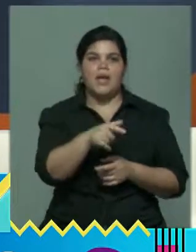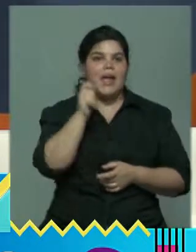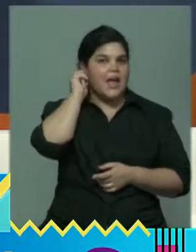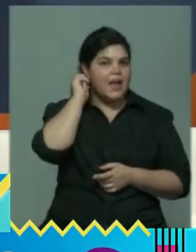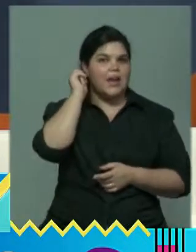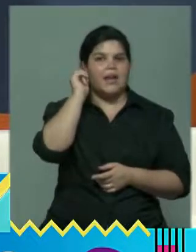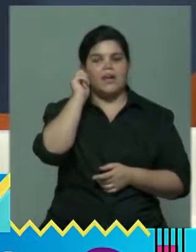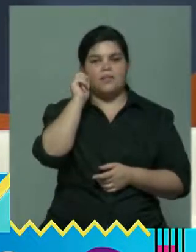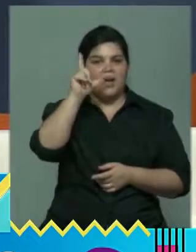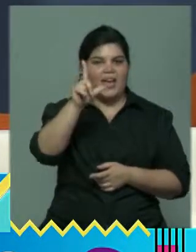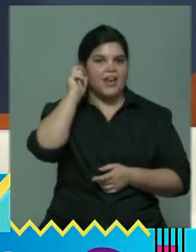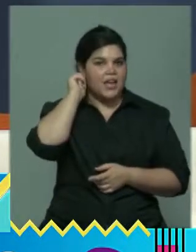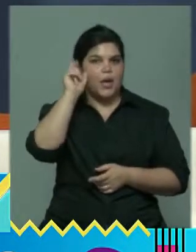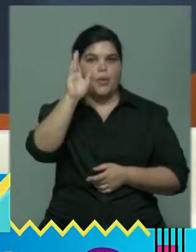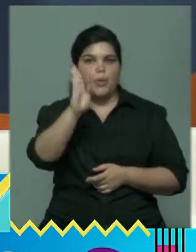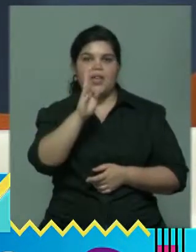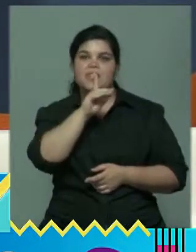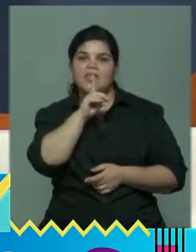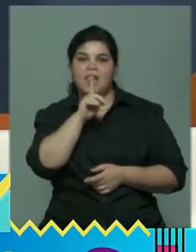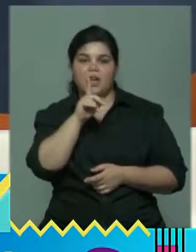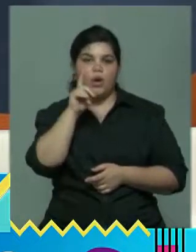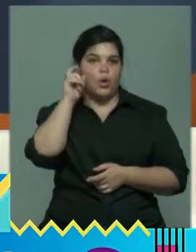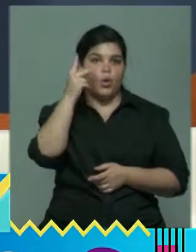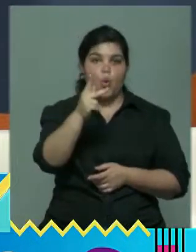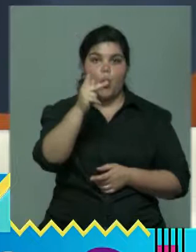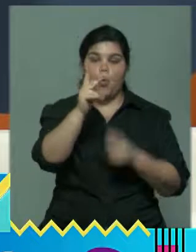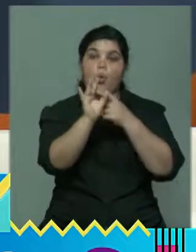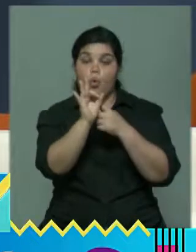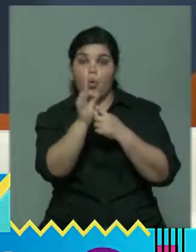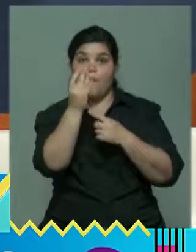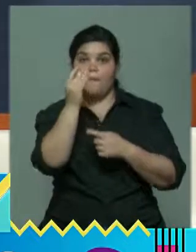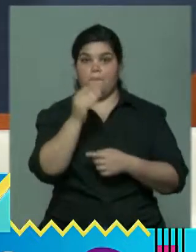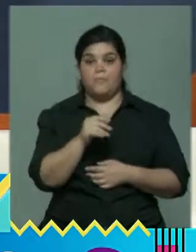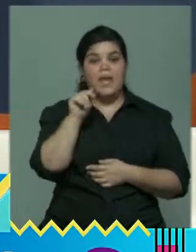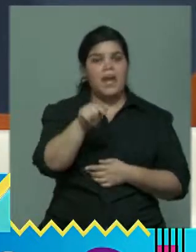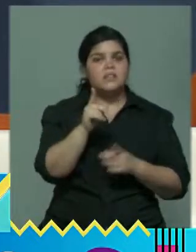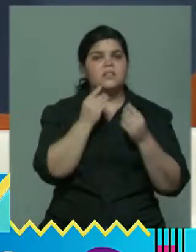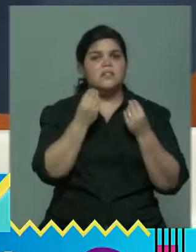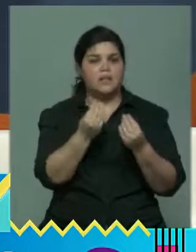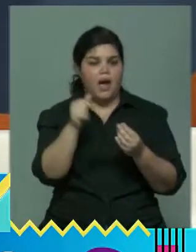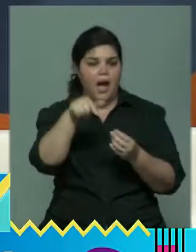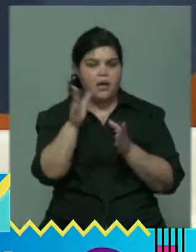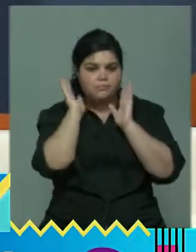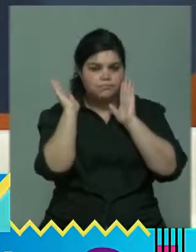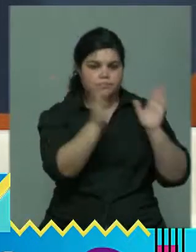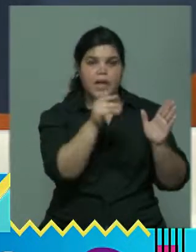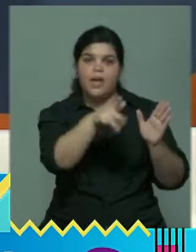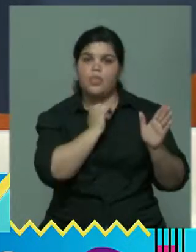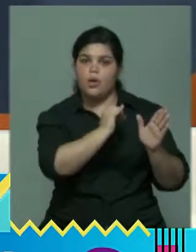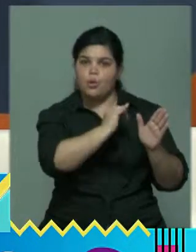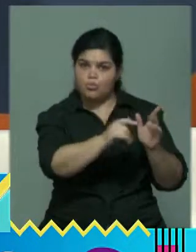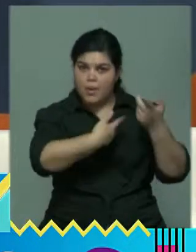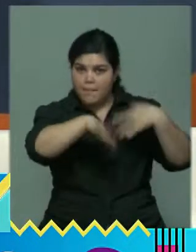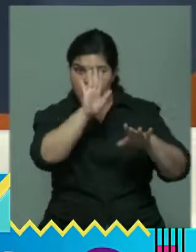LGTBIQ+, lo estaría encabezando, sí, a diferencia de otros años, que, por ejemplo, hace 2 años y de ahí